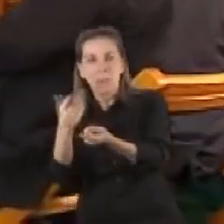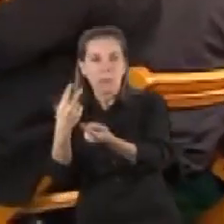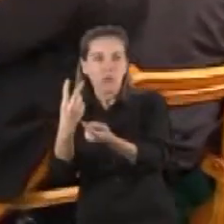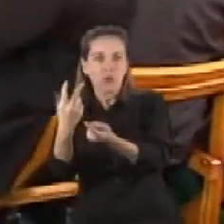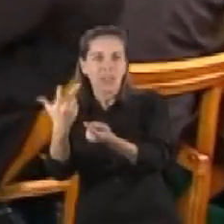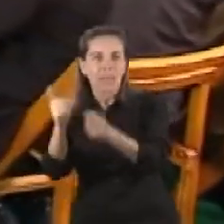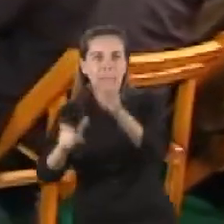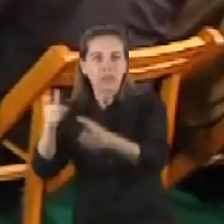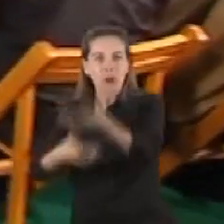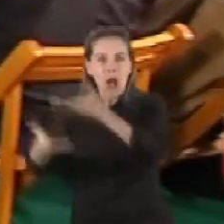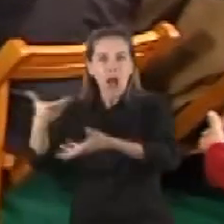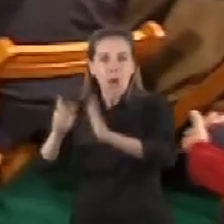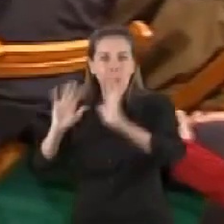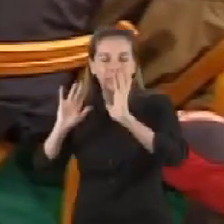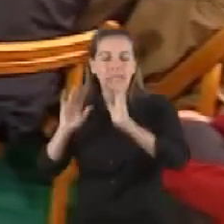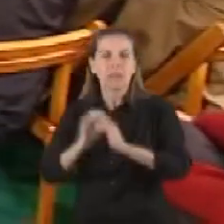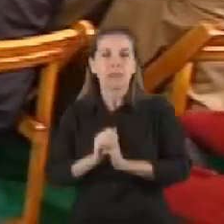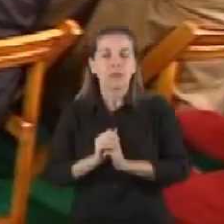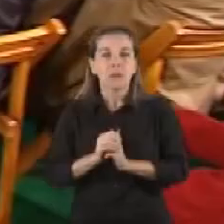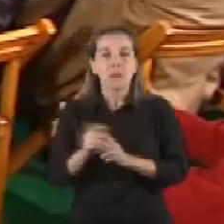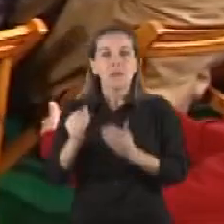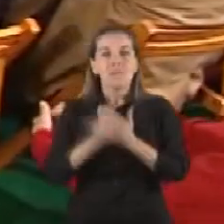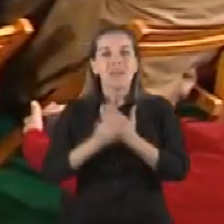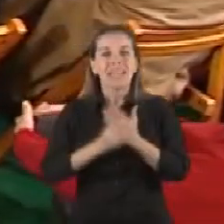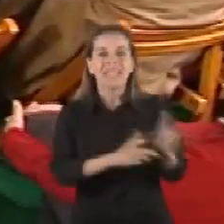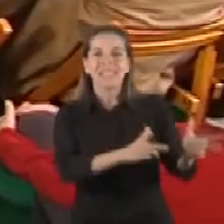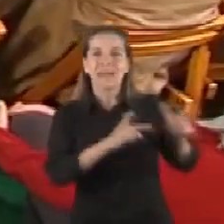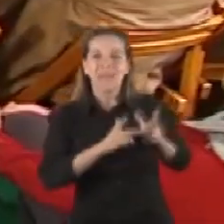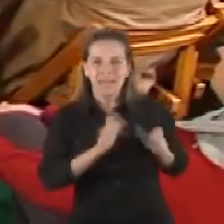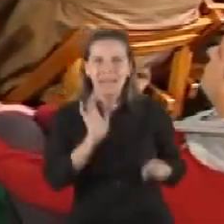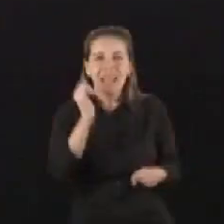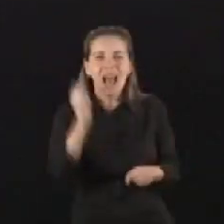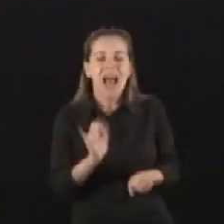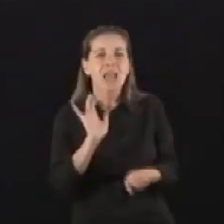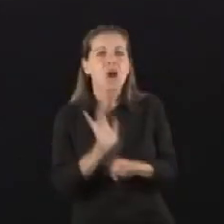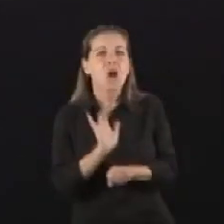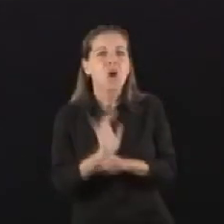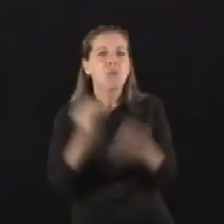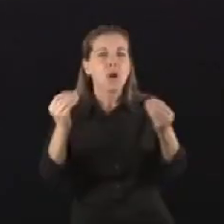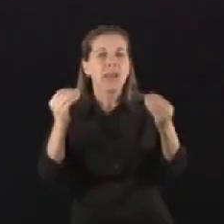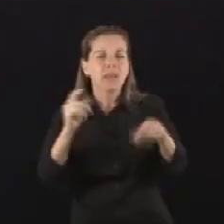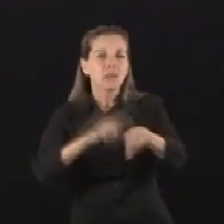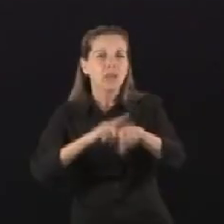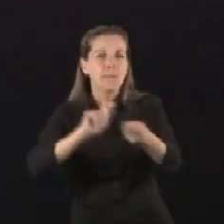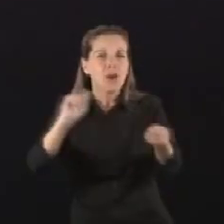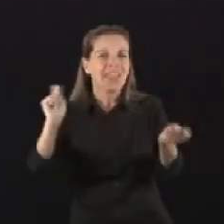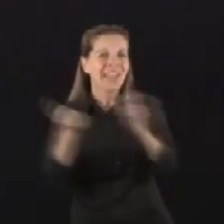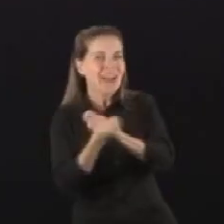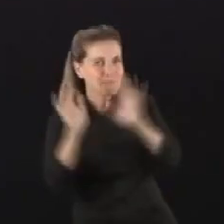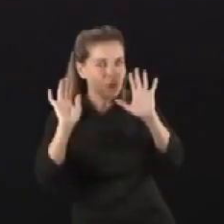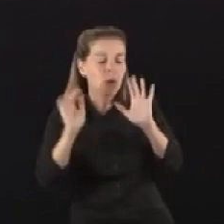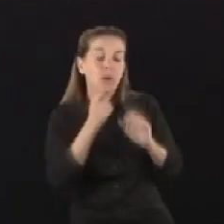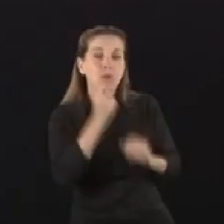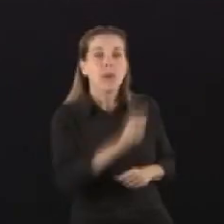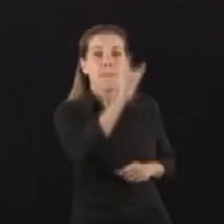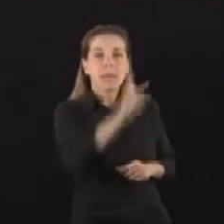Y me hablaba siempre Carla que hay como una suerte de tránsito entre que una persona se